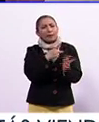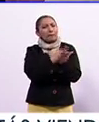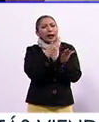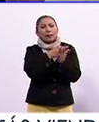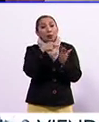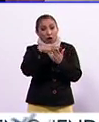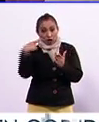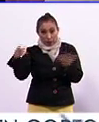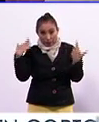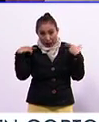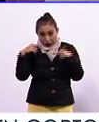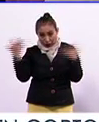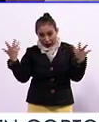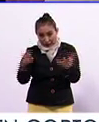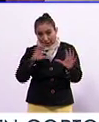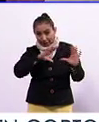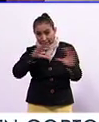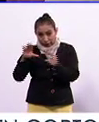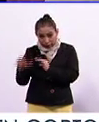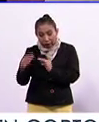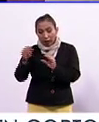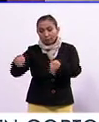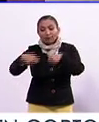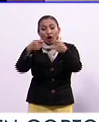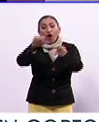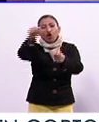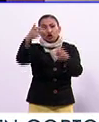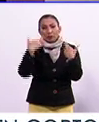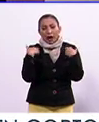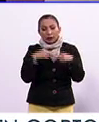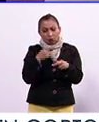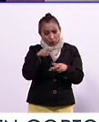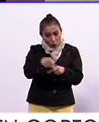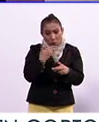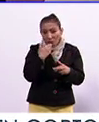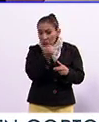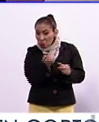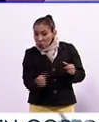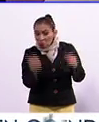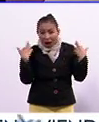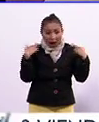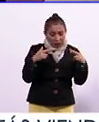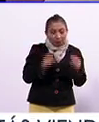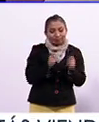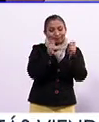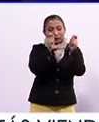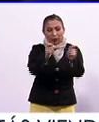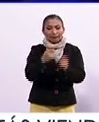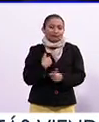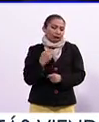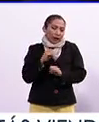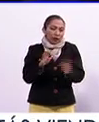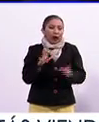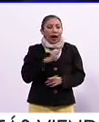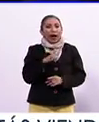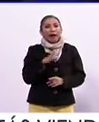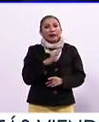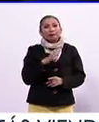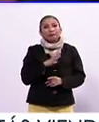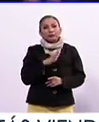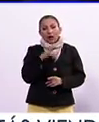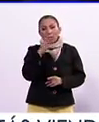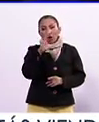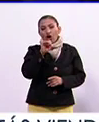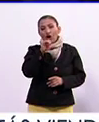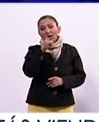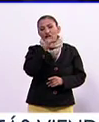por la labor docente que se le da a otros docentes o sí, cómo funciona? Sí. El nombre. Hay, por ejemplo, en el